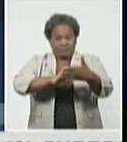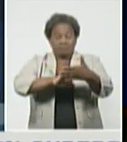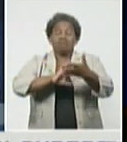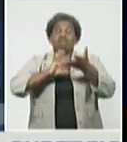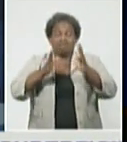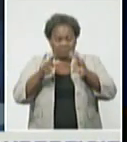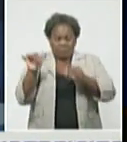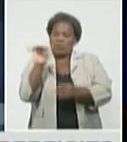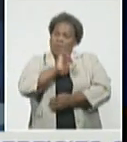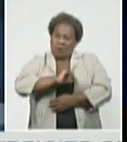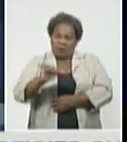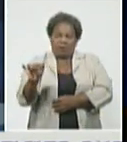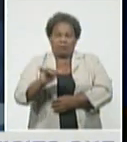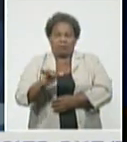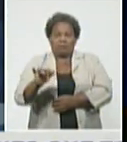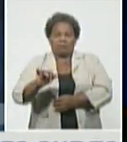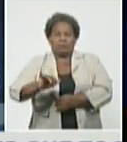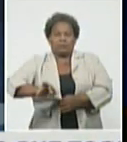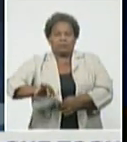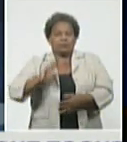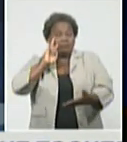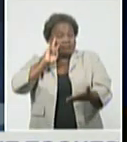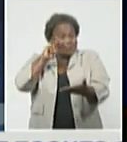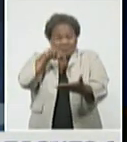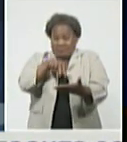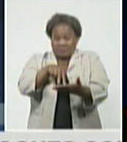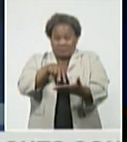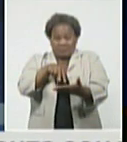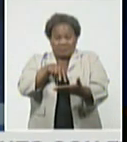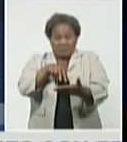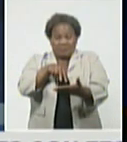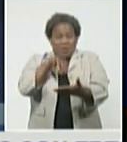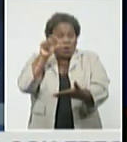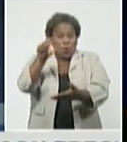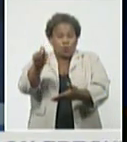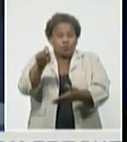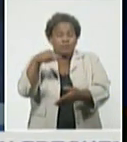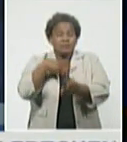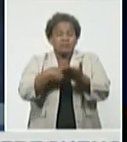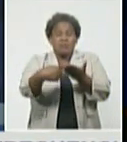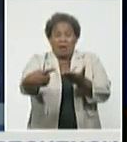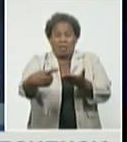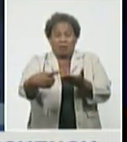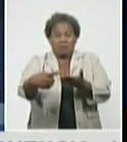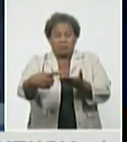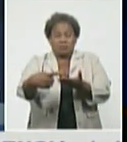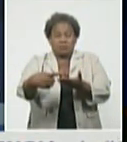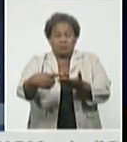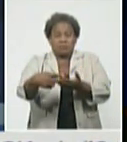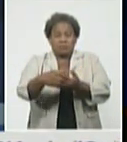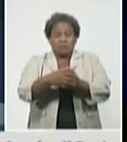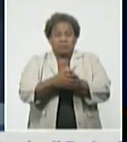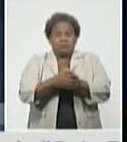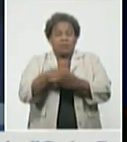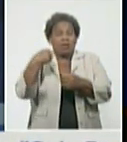complejo, epicentro de la pandemia en las últimas semanas. Ayer, de